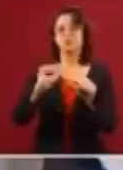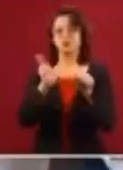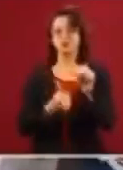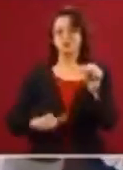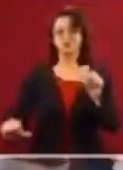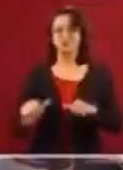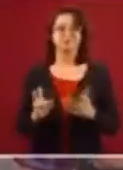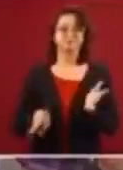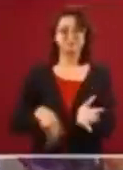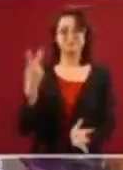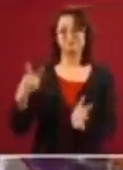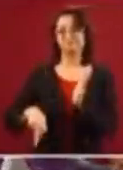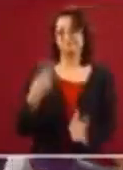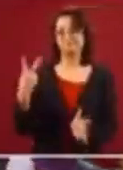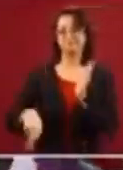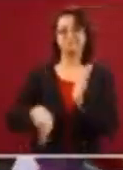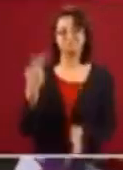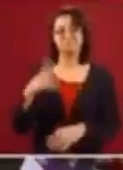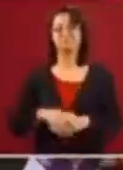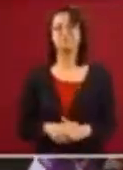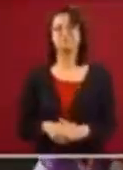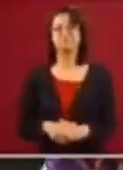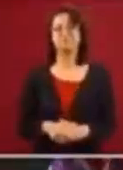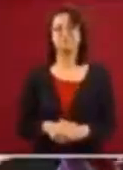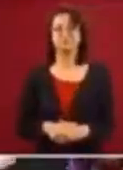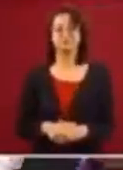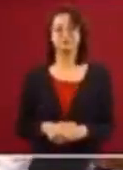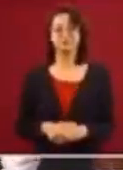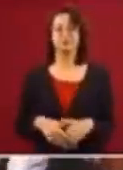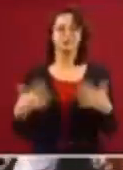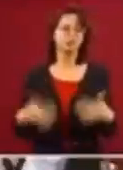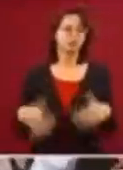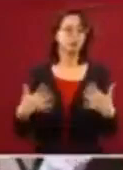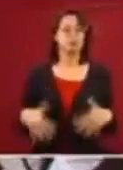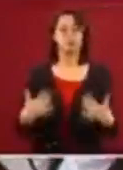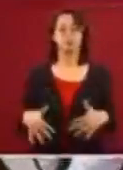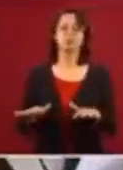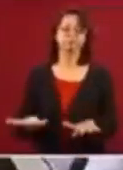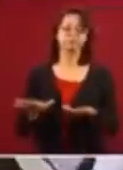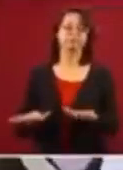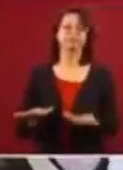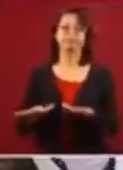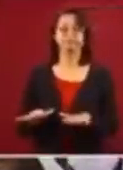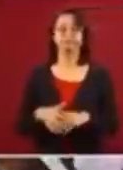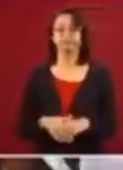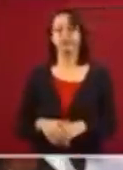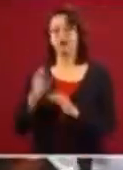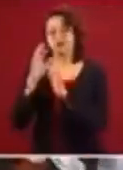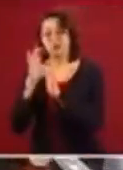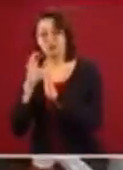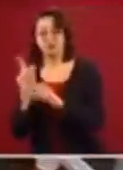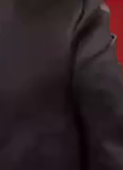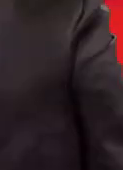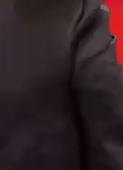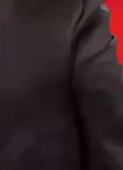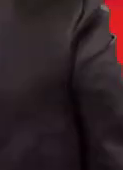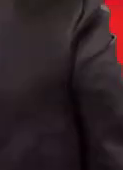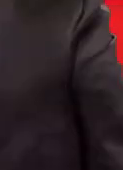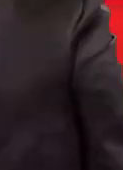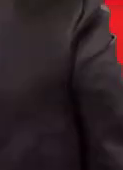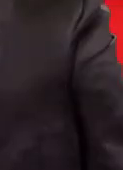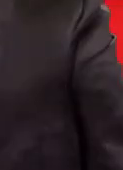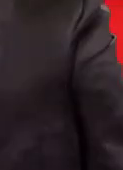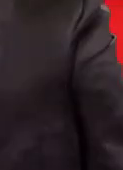y lo he dicho muchas veces, es mil veces, un millón de veces mejor una flauta que un fusil,